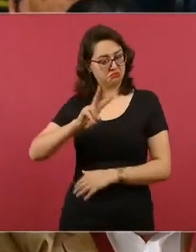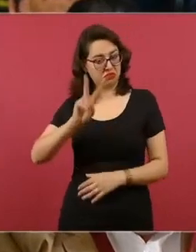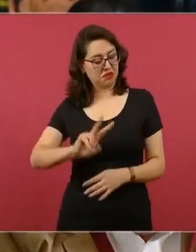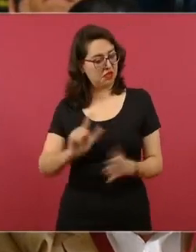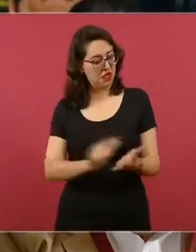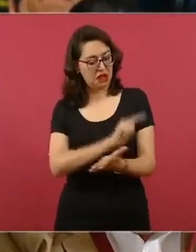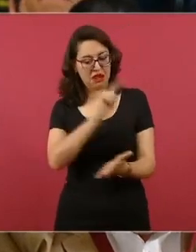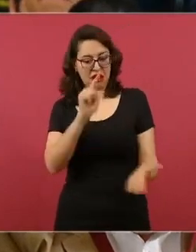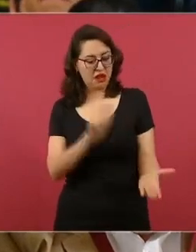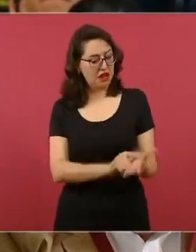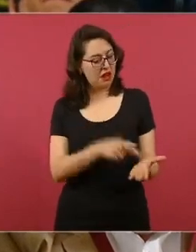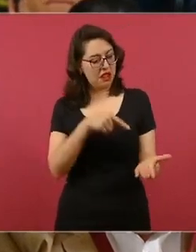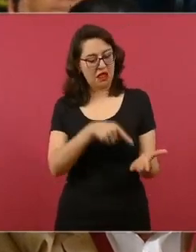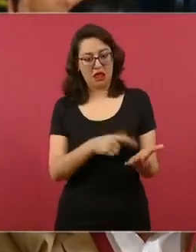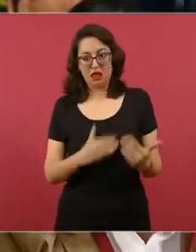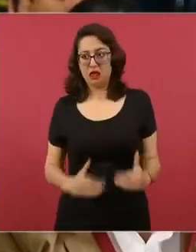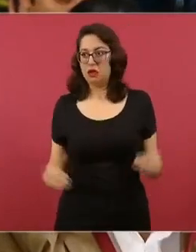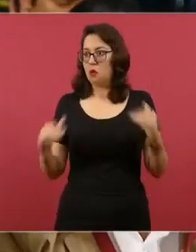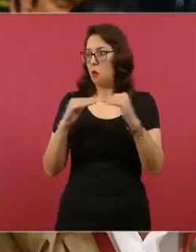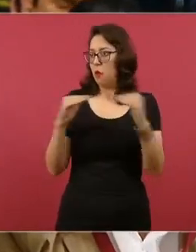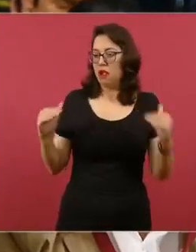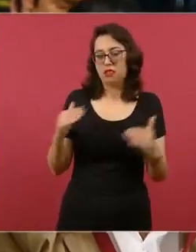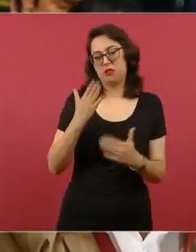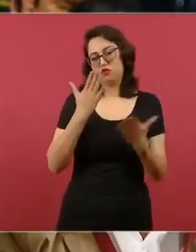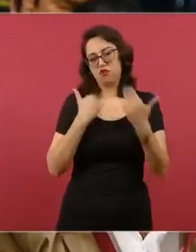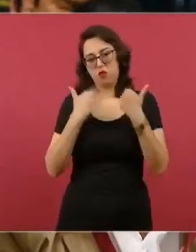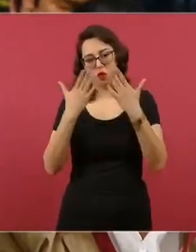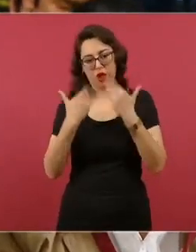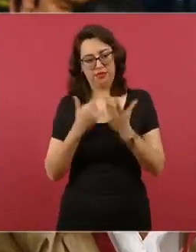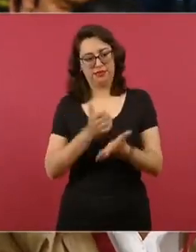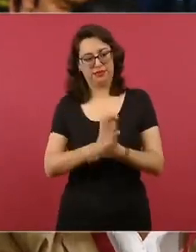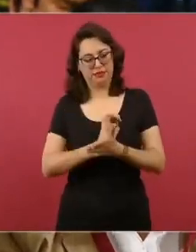de igualdad a la no discriminación